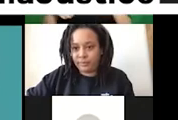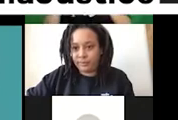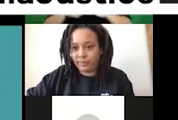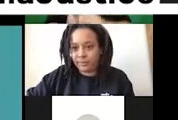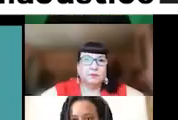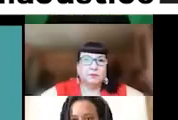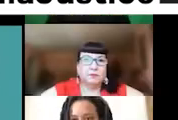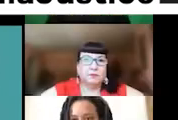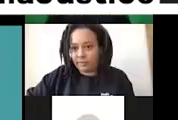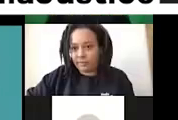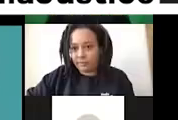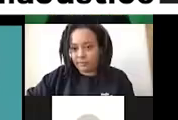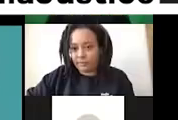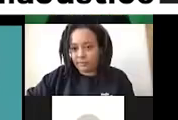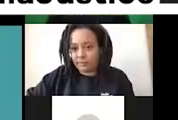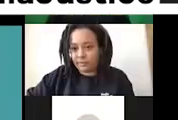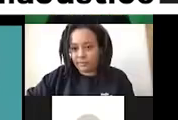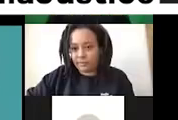mira